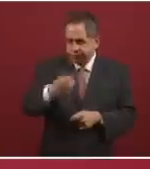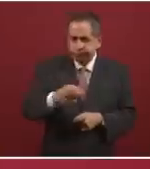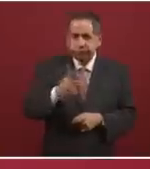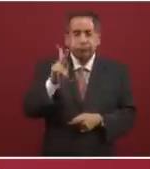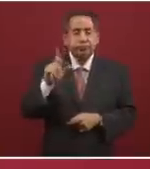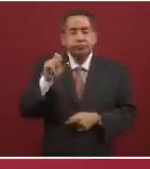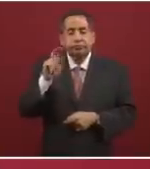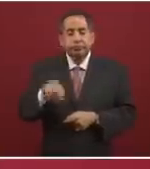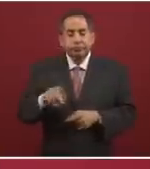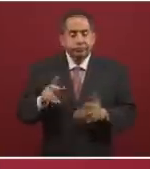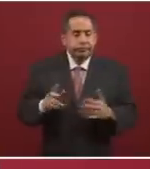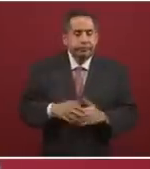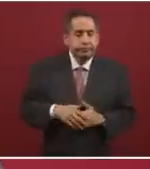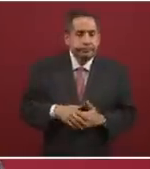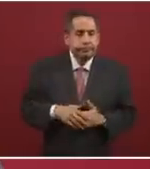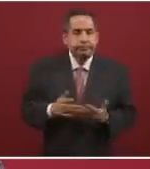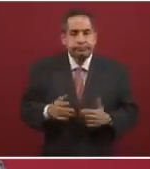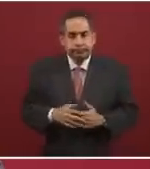Dígalo